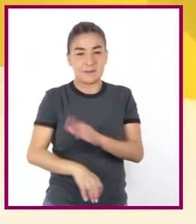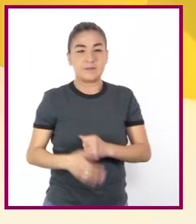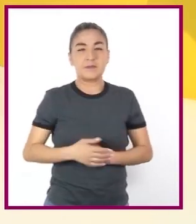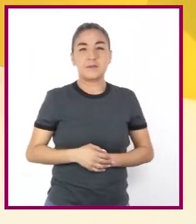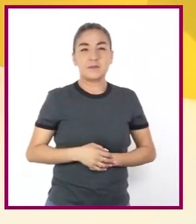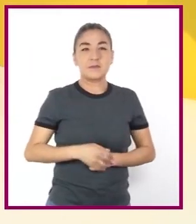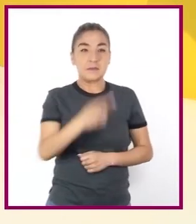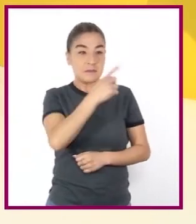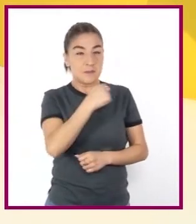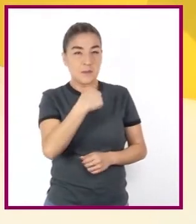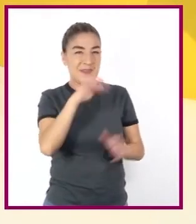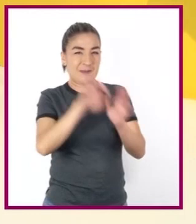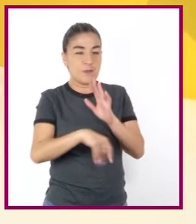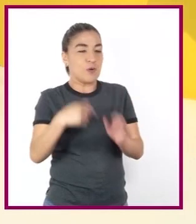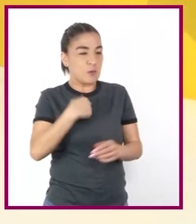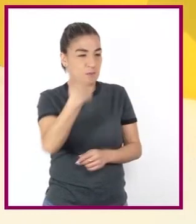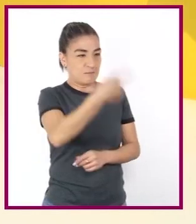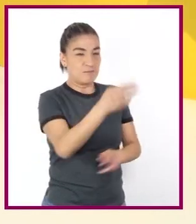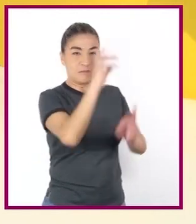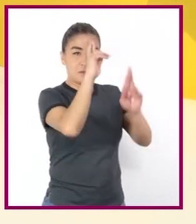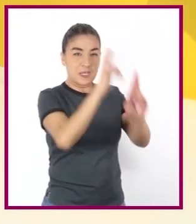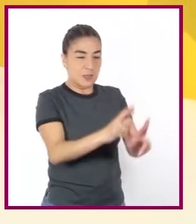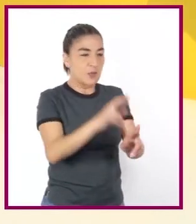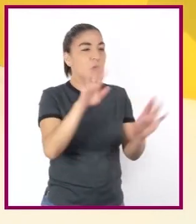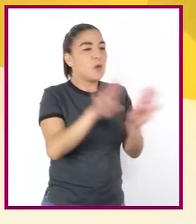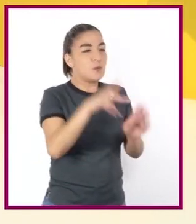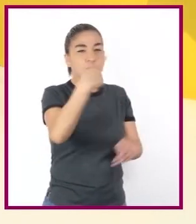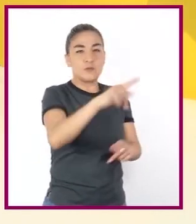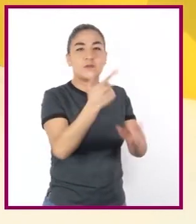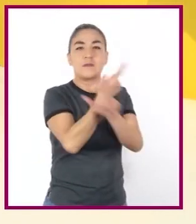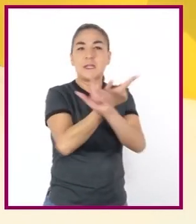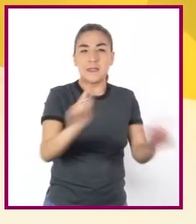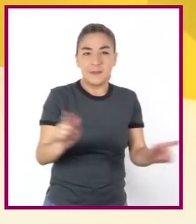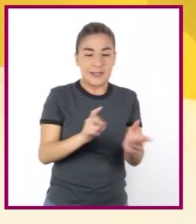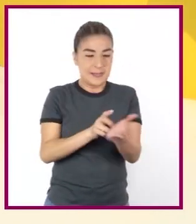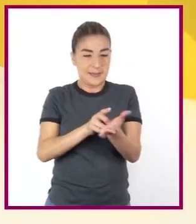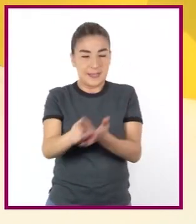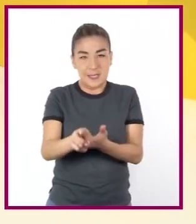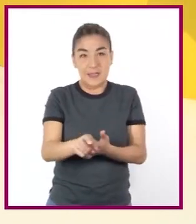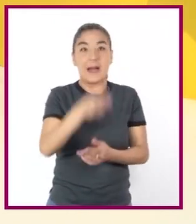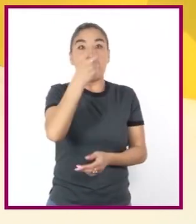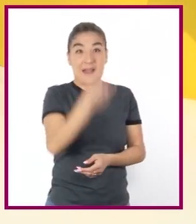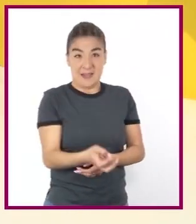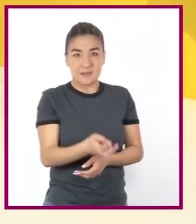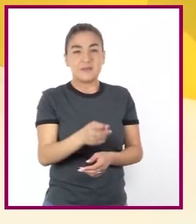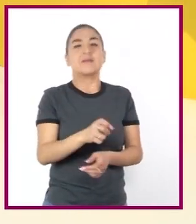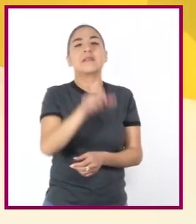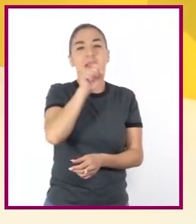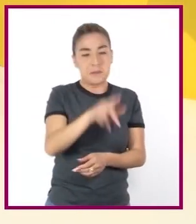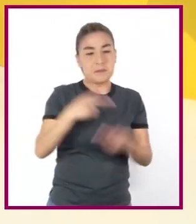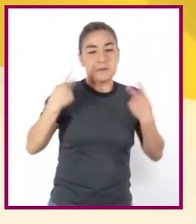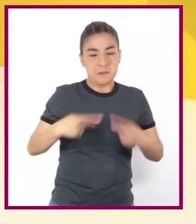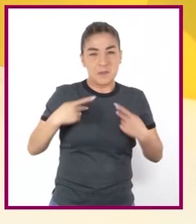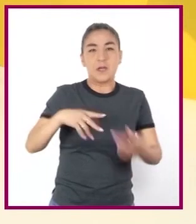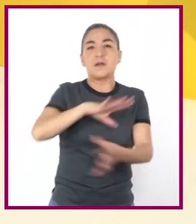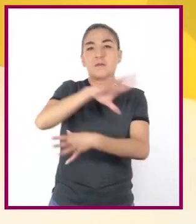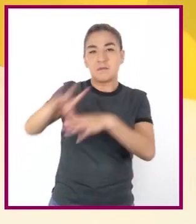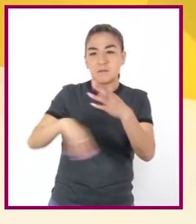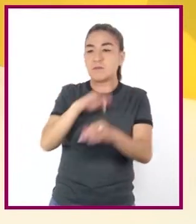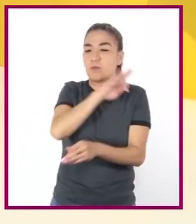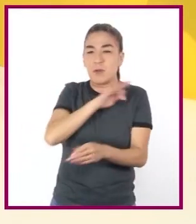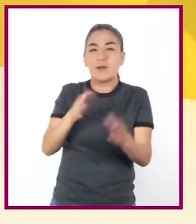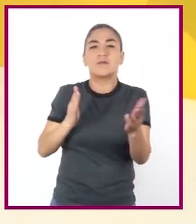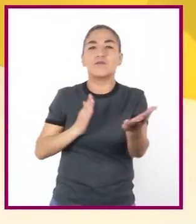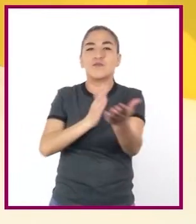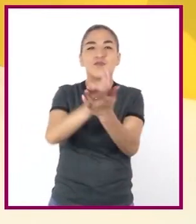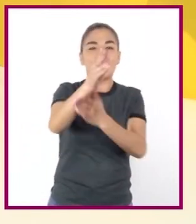que respetemos y hagamos respetar las libertades y derechos, en esa medida la sociedad podrá alcanzar un